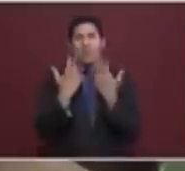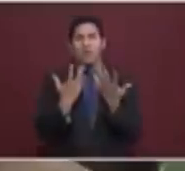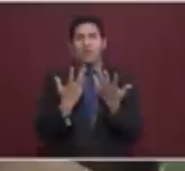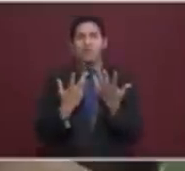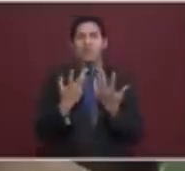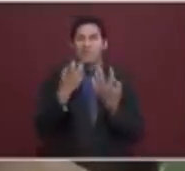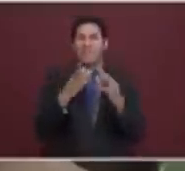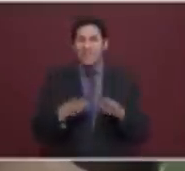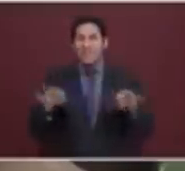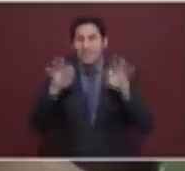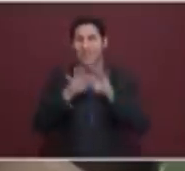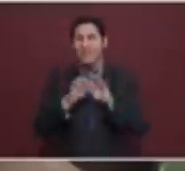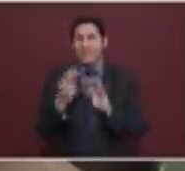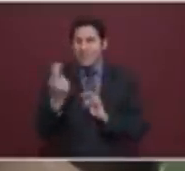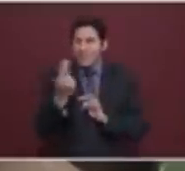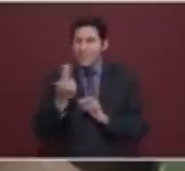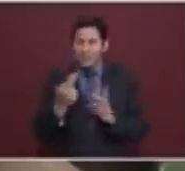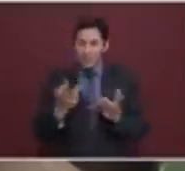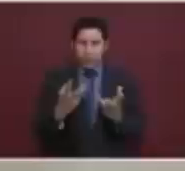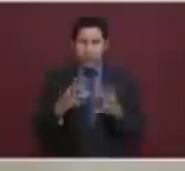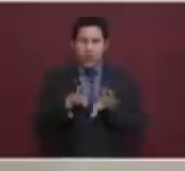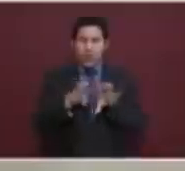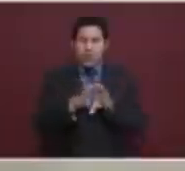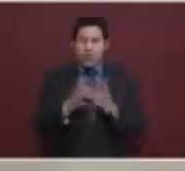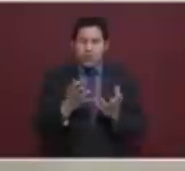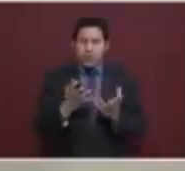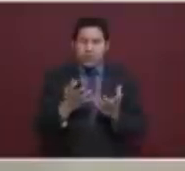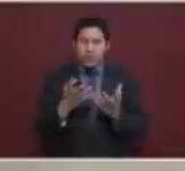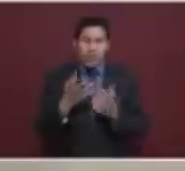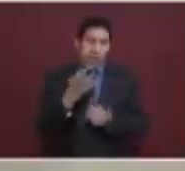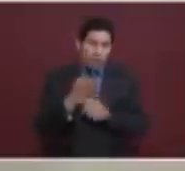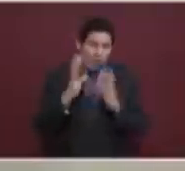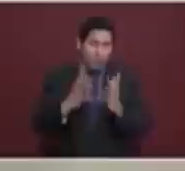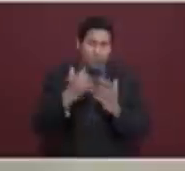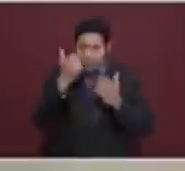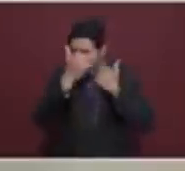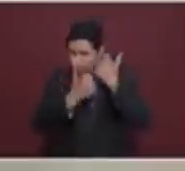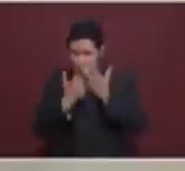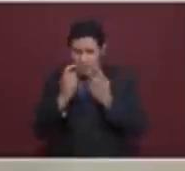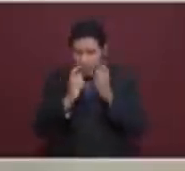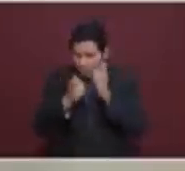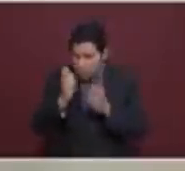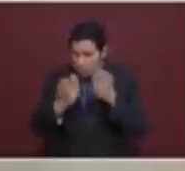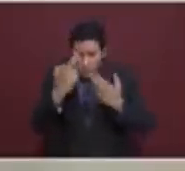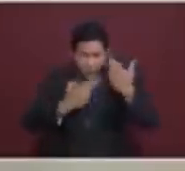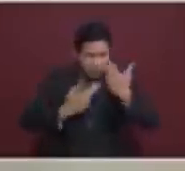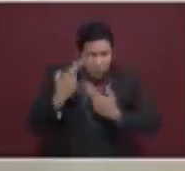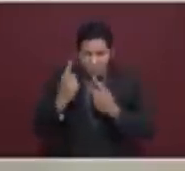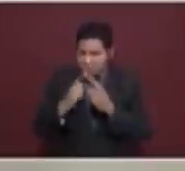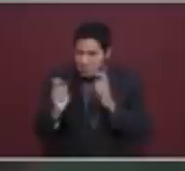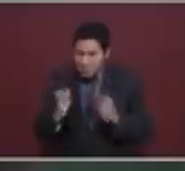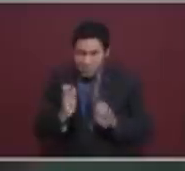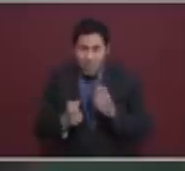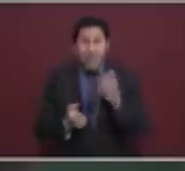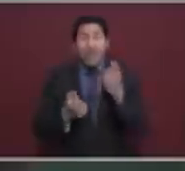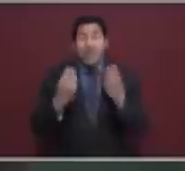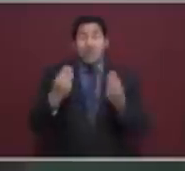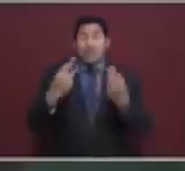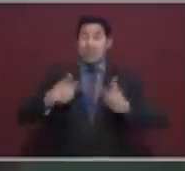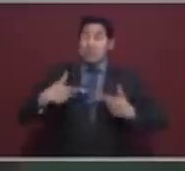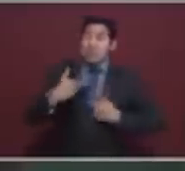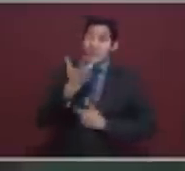buscar un equilibrio mucha gente adquiere estos carros